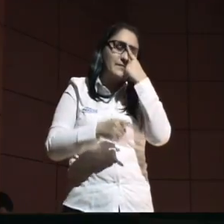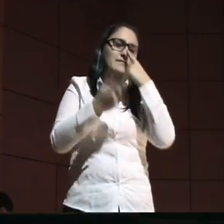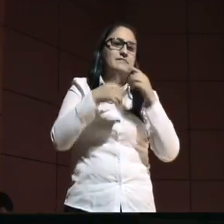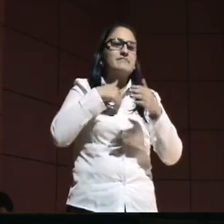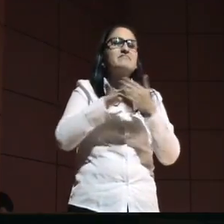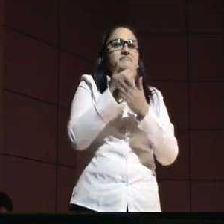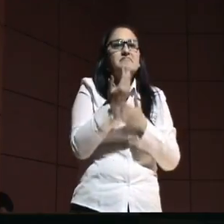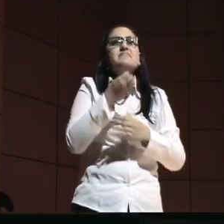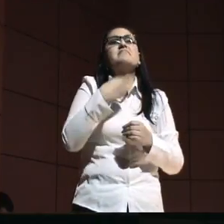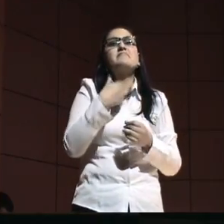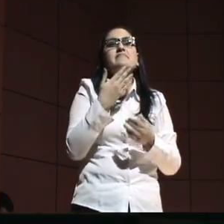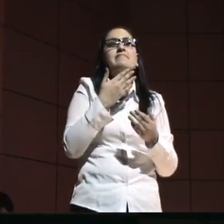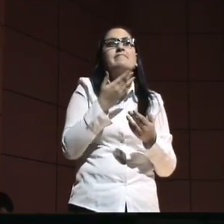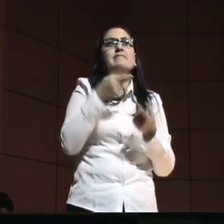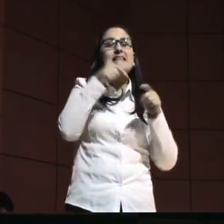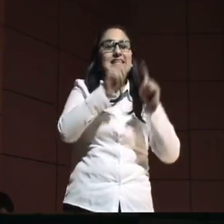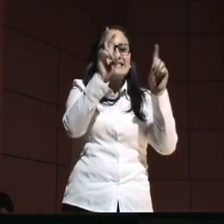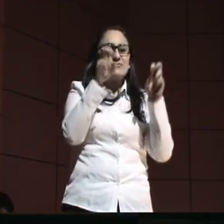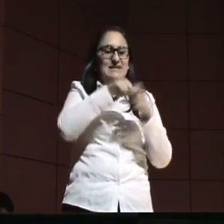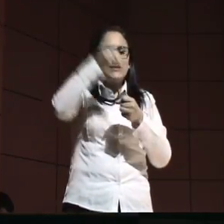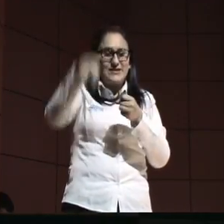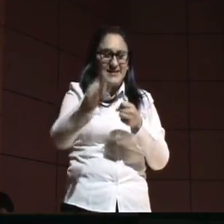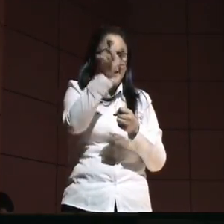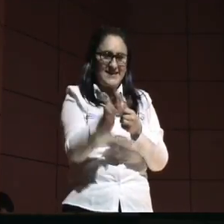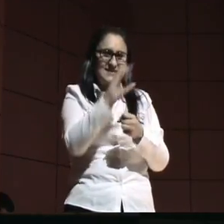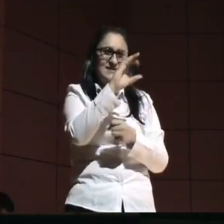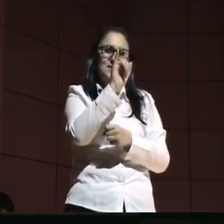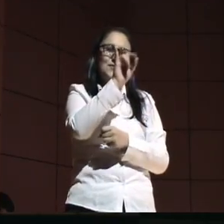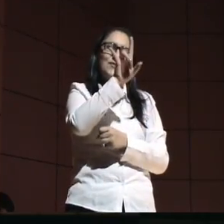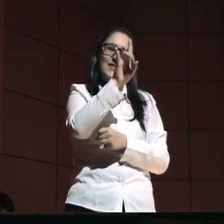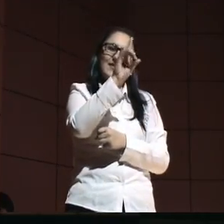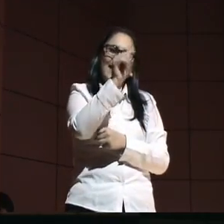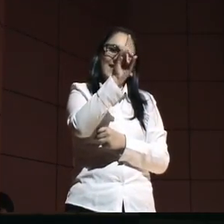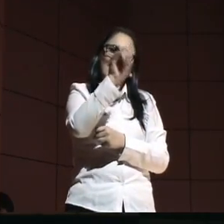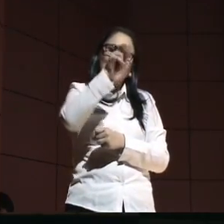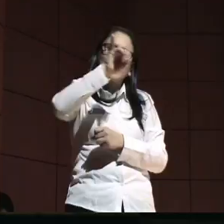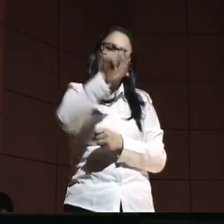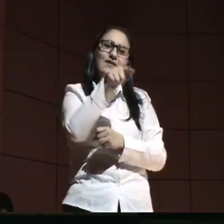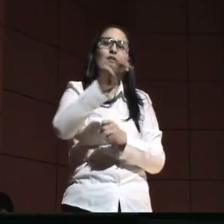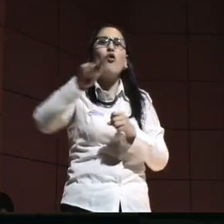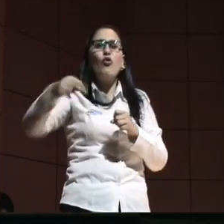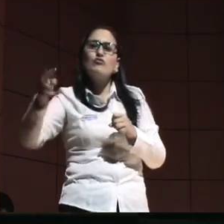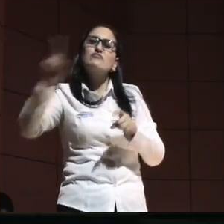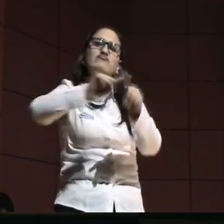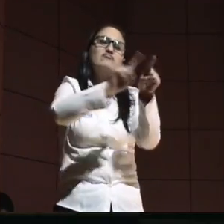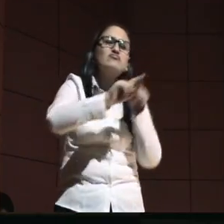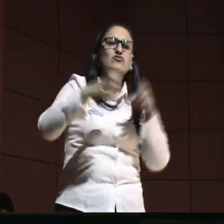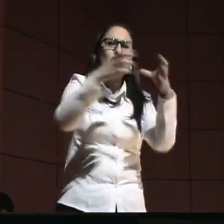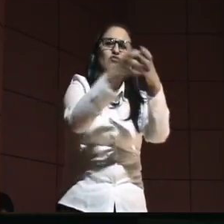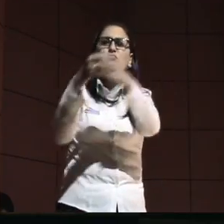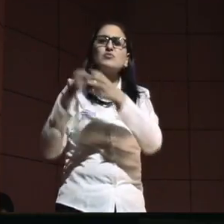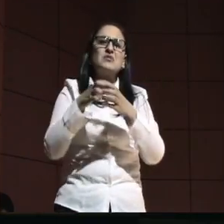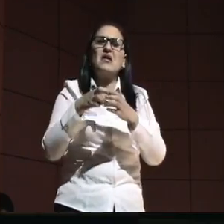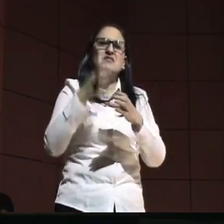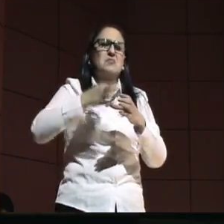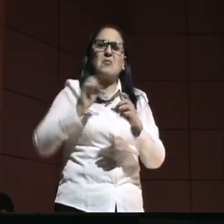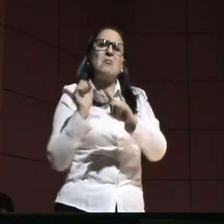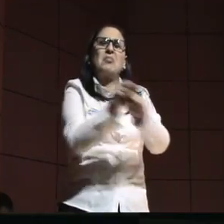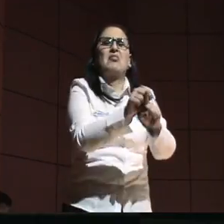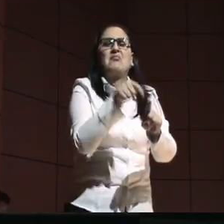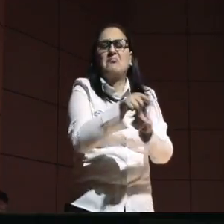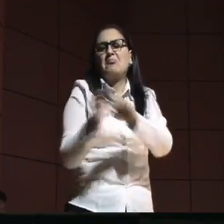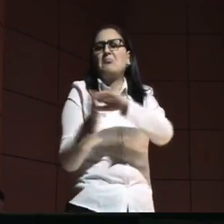Velázquez, inicialmente, este término de ciudadanía se aplica a otros colectivos y grupos sociales que tradicionalmente han sido excluidos de la condición de